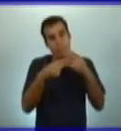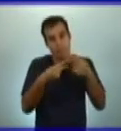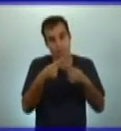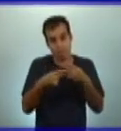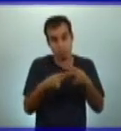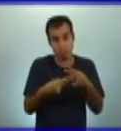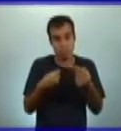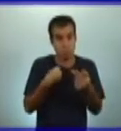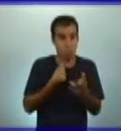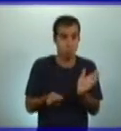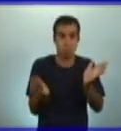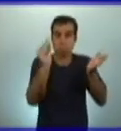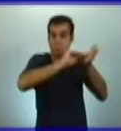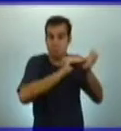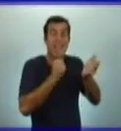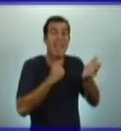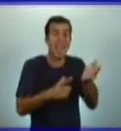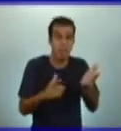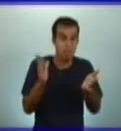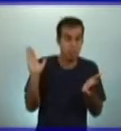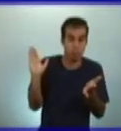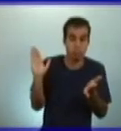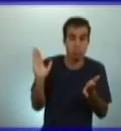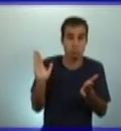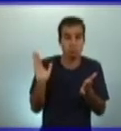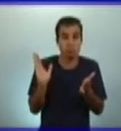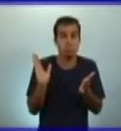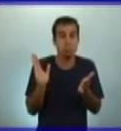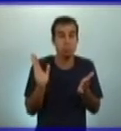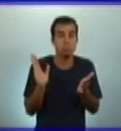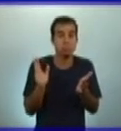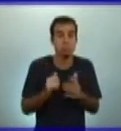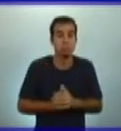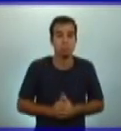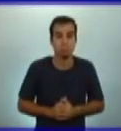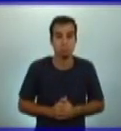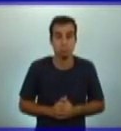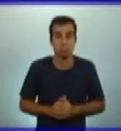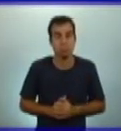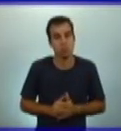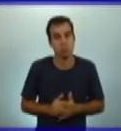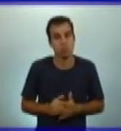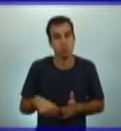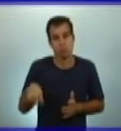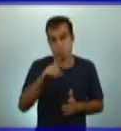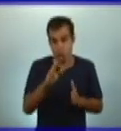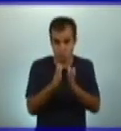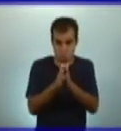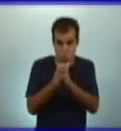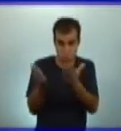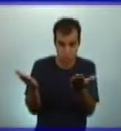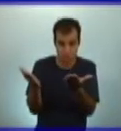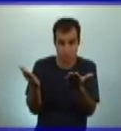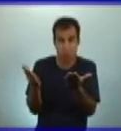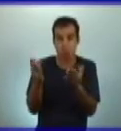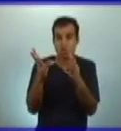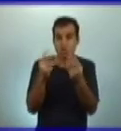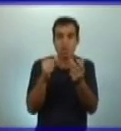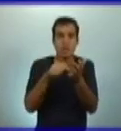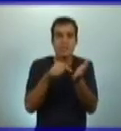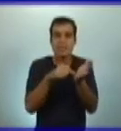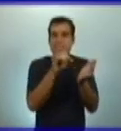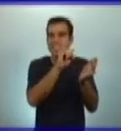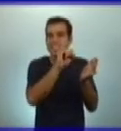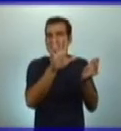ejemplo rapidito. Y, por favor, si les da tiempo, abran todo su cuaderno de trabajo en la página